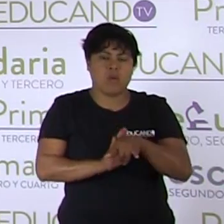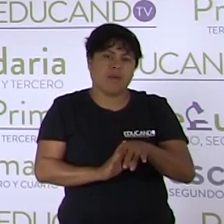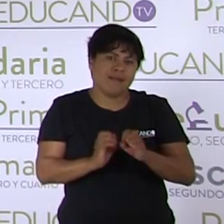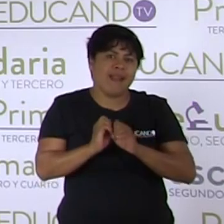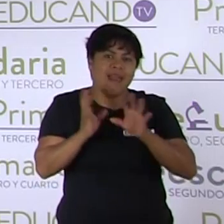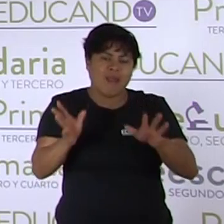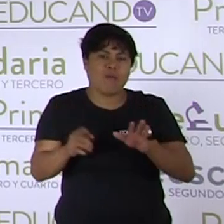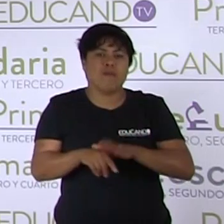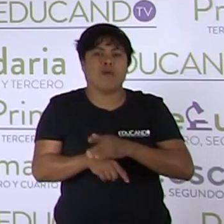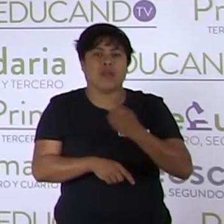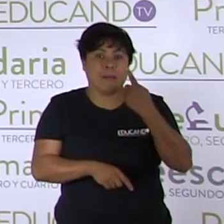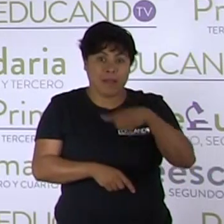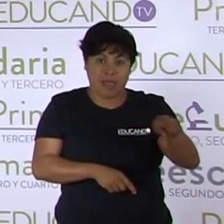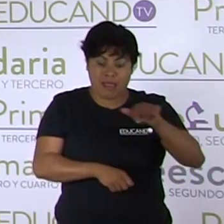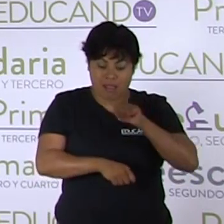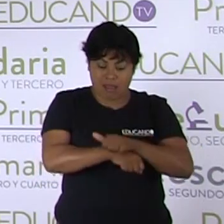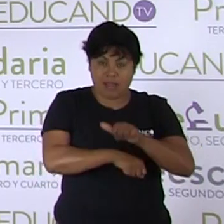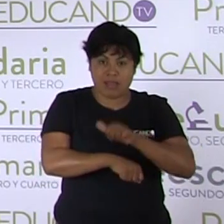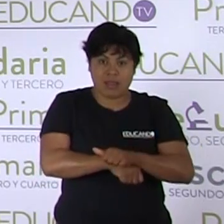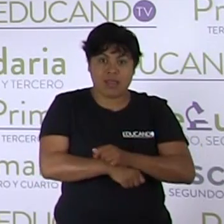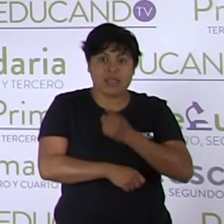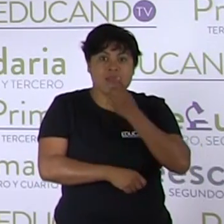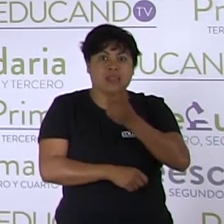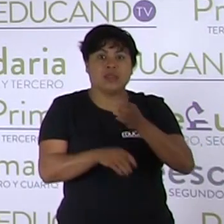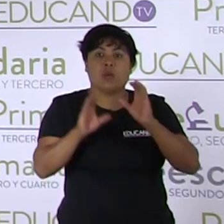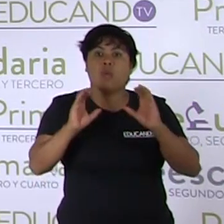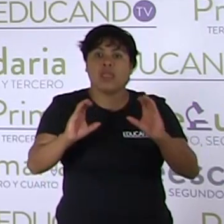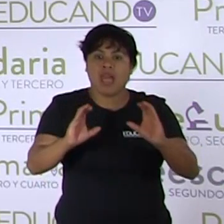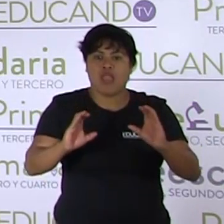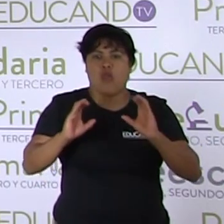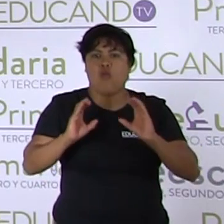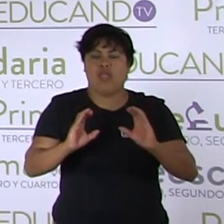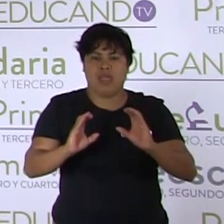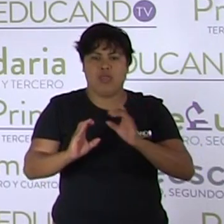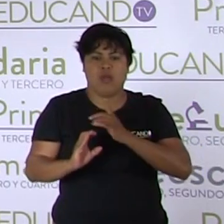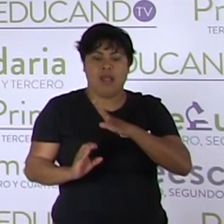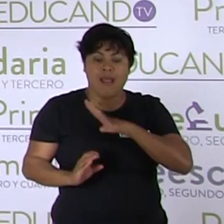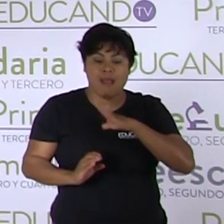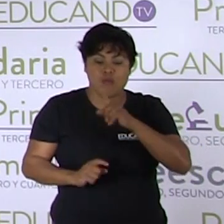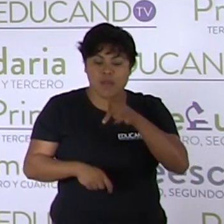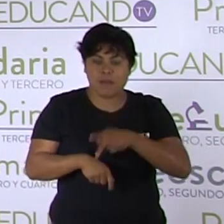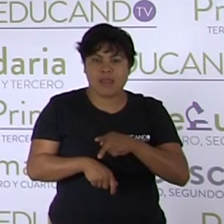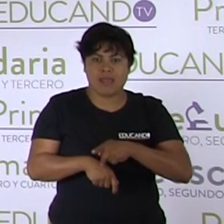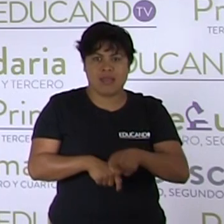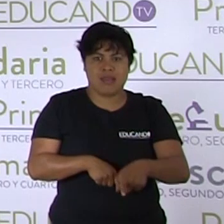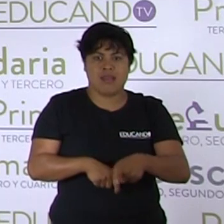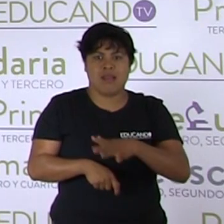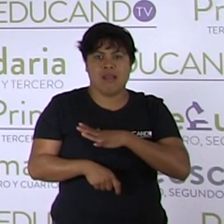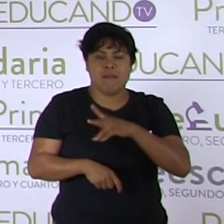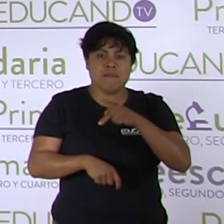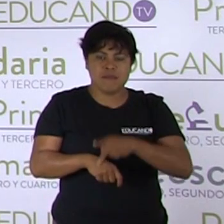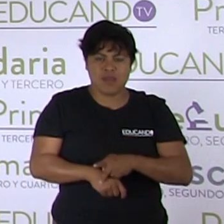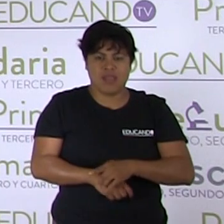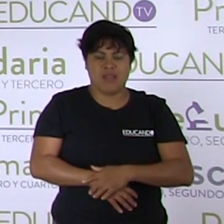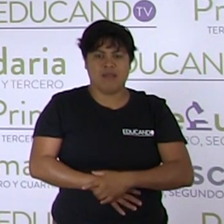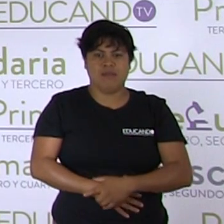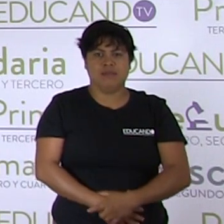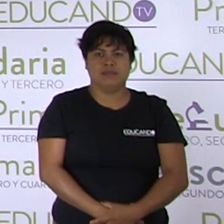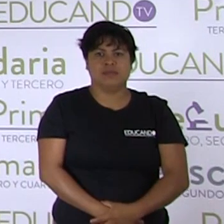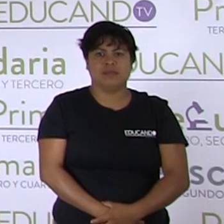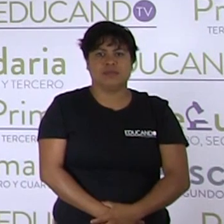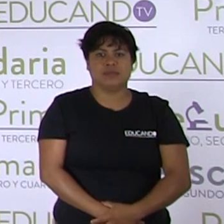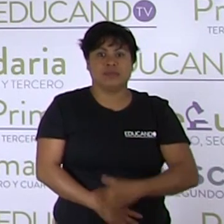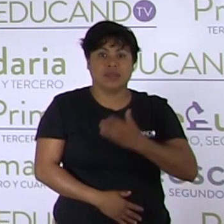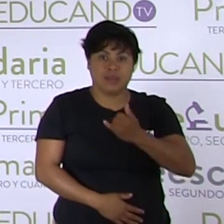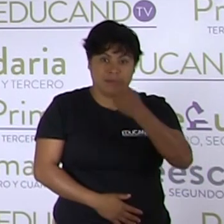porque para el argentino debió ser, cuidado, hay una roca, una piedra.